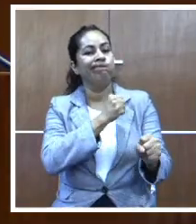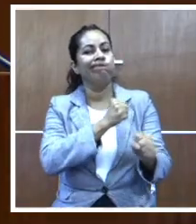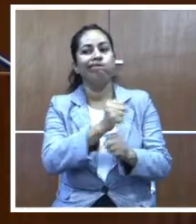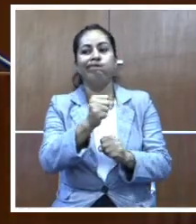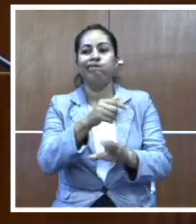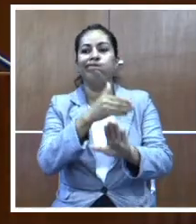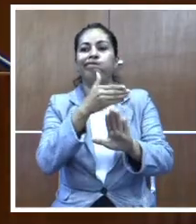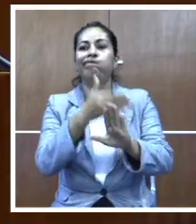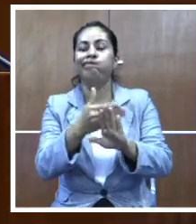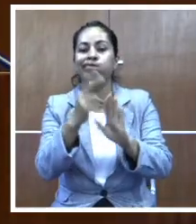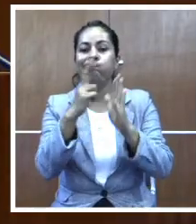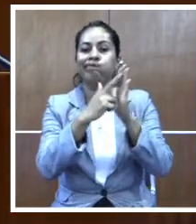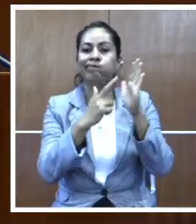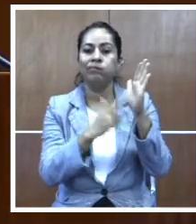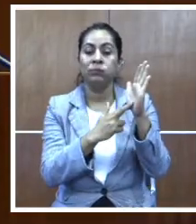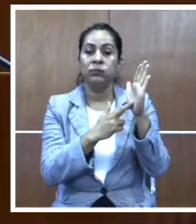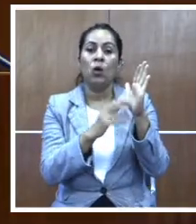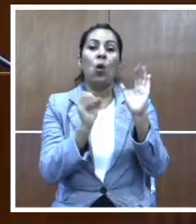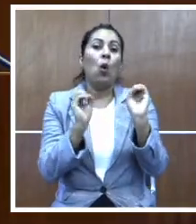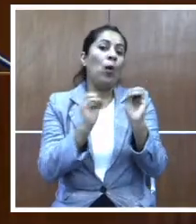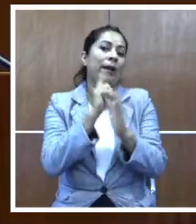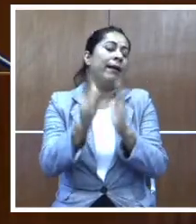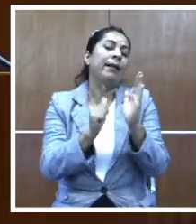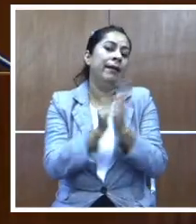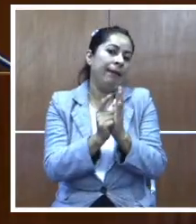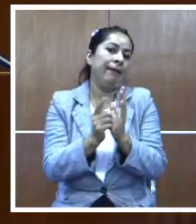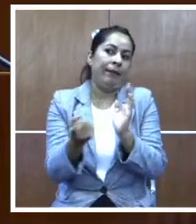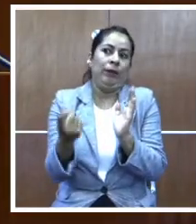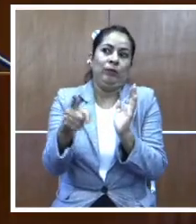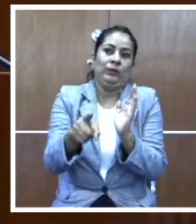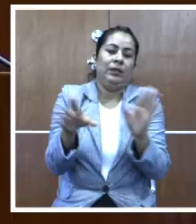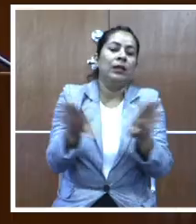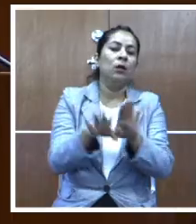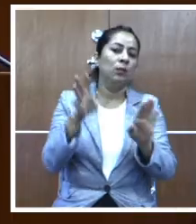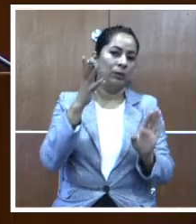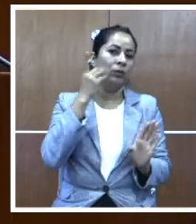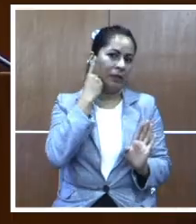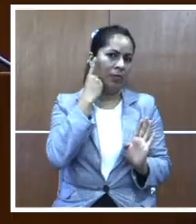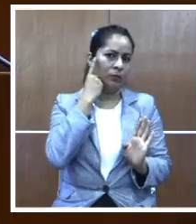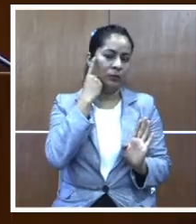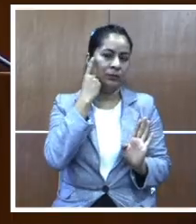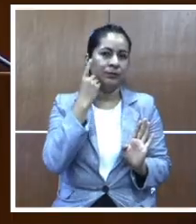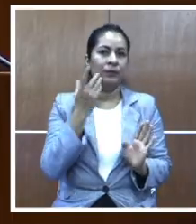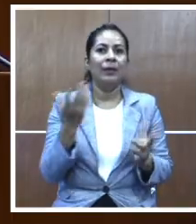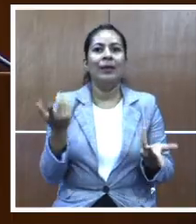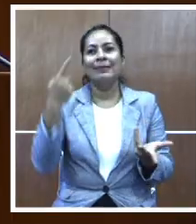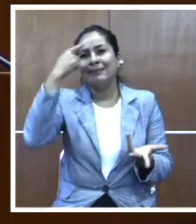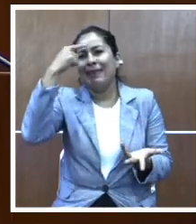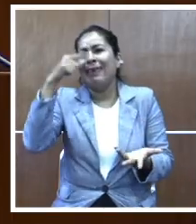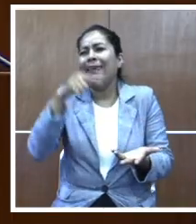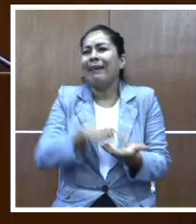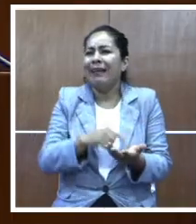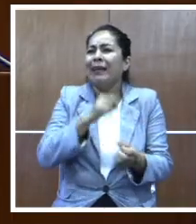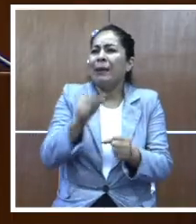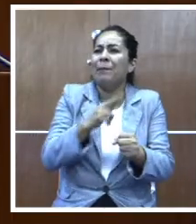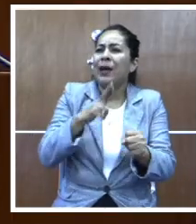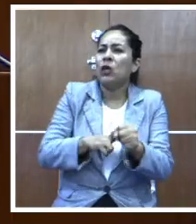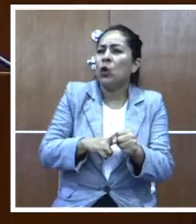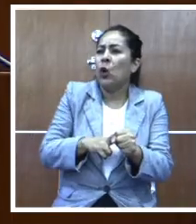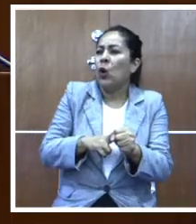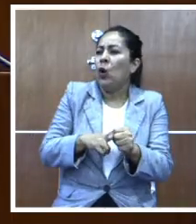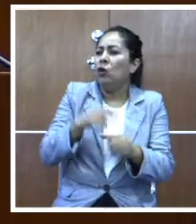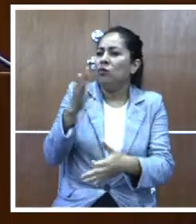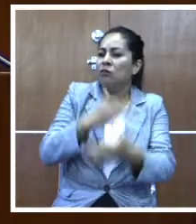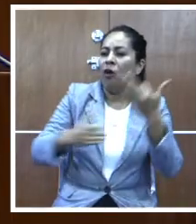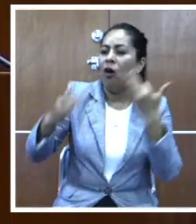el reglamento o más bien la ley orgánica que nos rige como diputados. Se cree que por ser mayoría